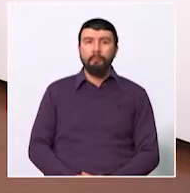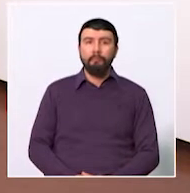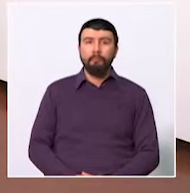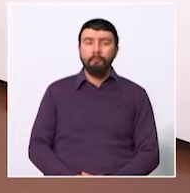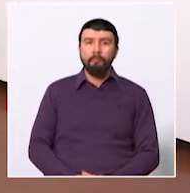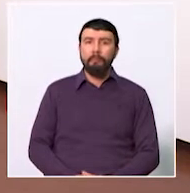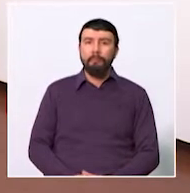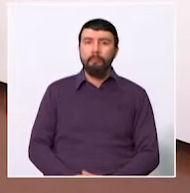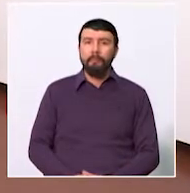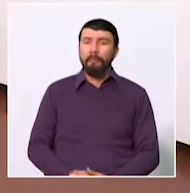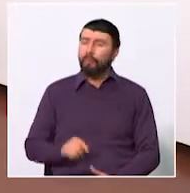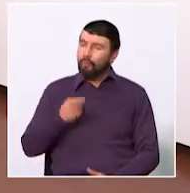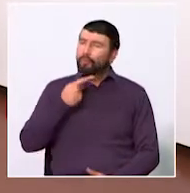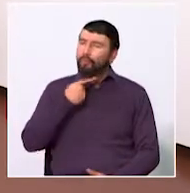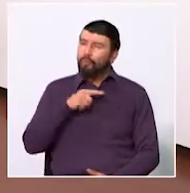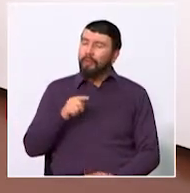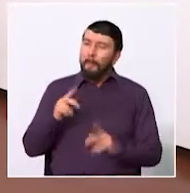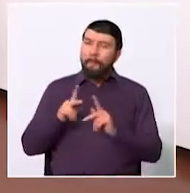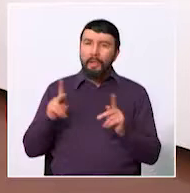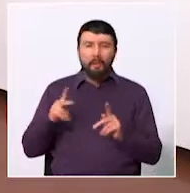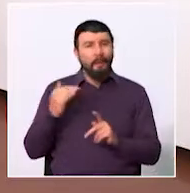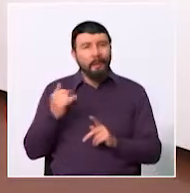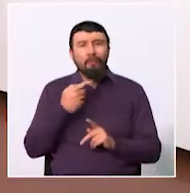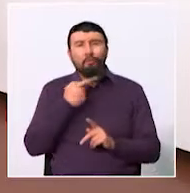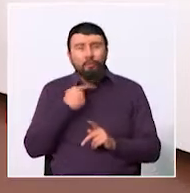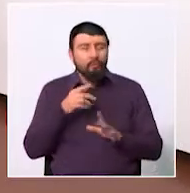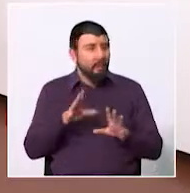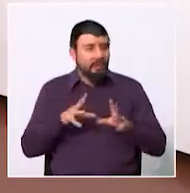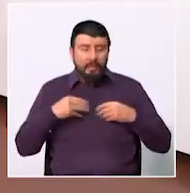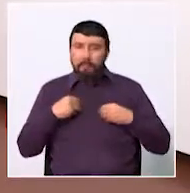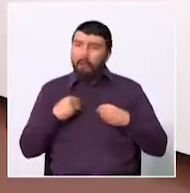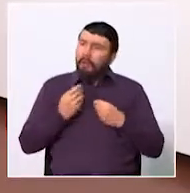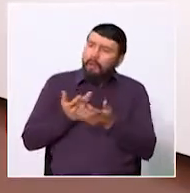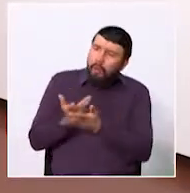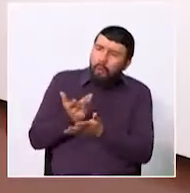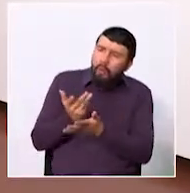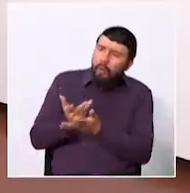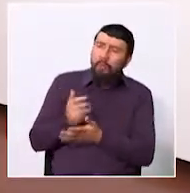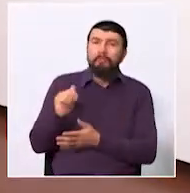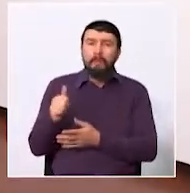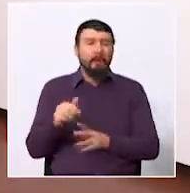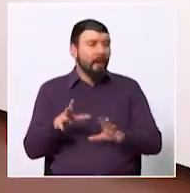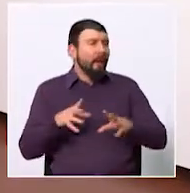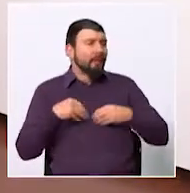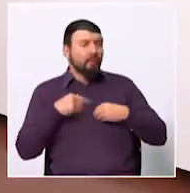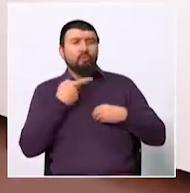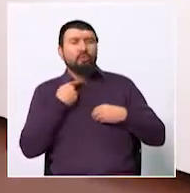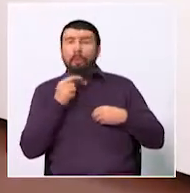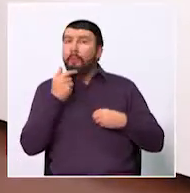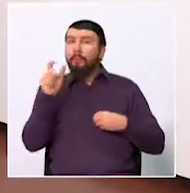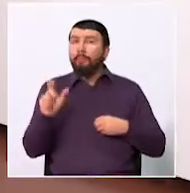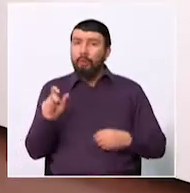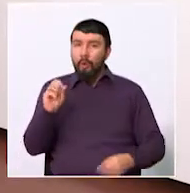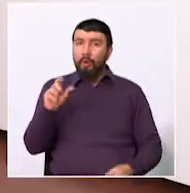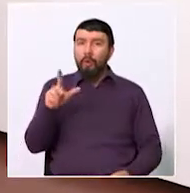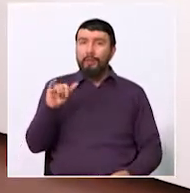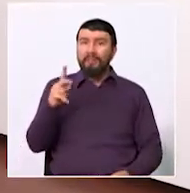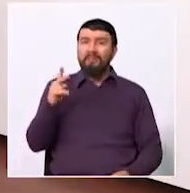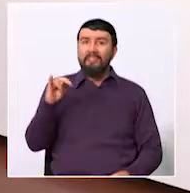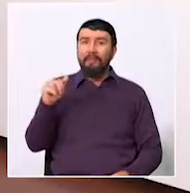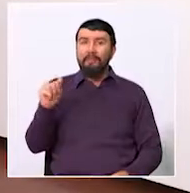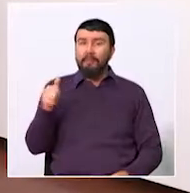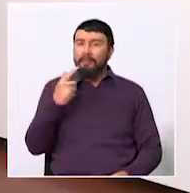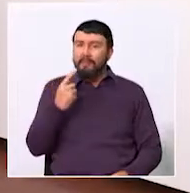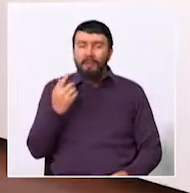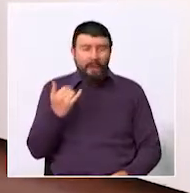tan bueno cuando la gente es tan receptiva cierto a las sugerencias que aquí se hacen los consejos por ejemplo olivia lópez he seguido muchos de los